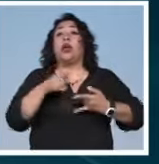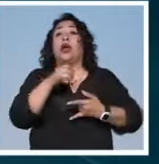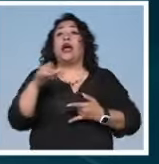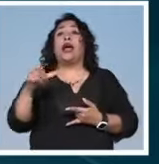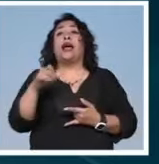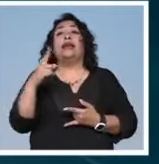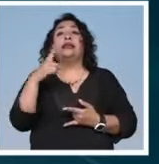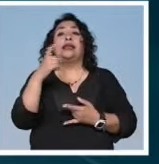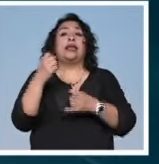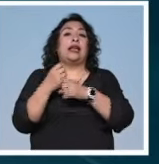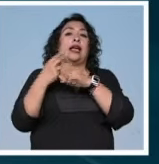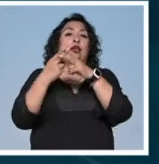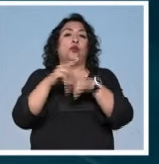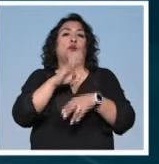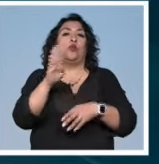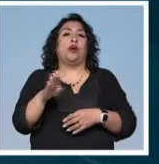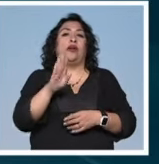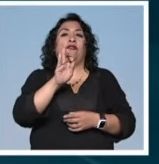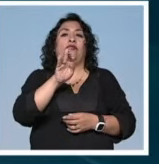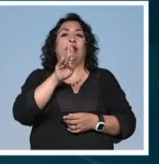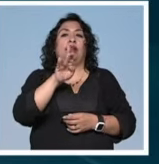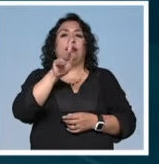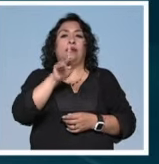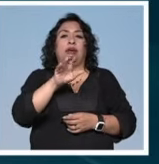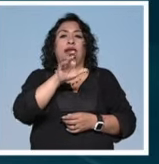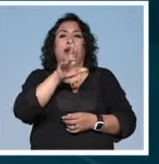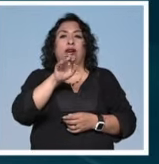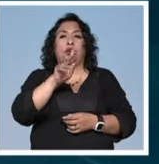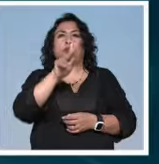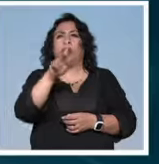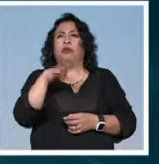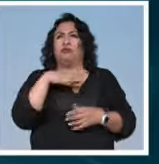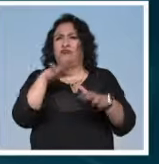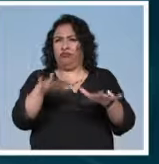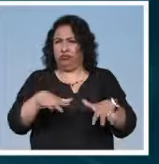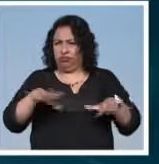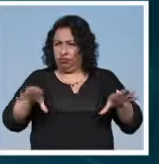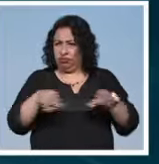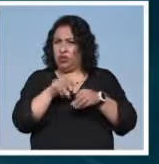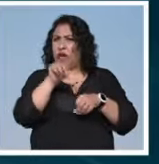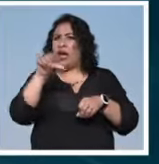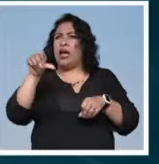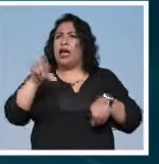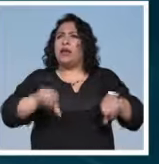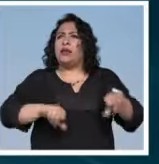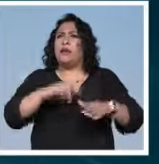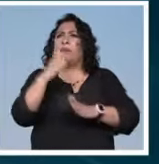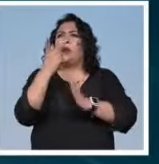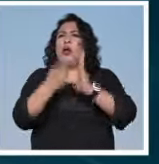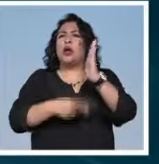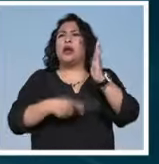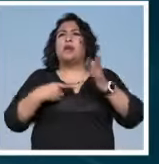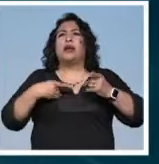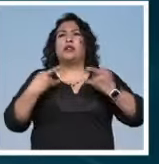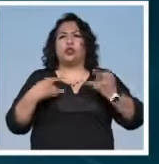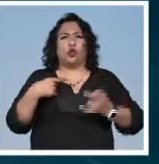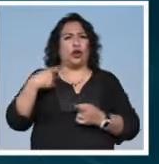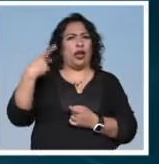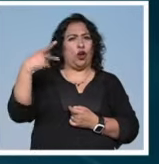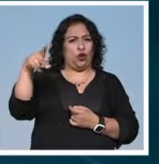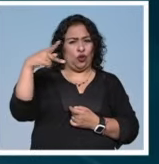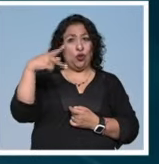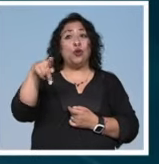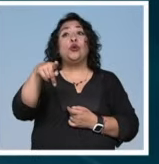del centenario luctuoso de Felipe Carrillo Puerto. El evento formó parte también de las actividades del programa El Zócalo es Tuyo,